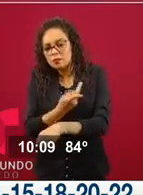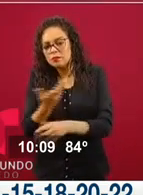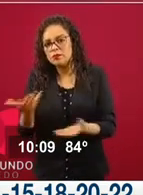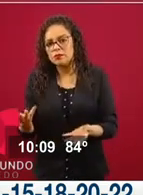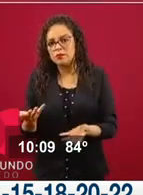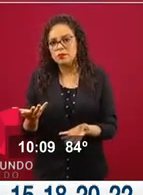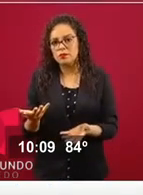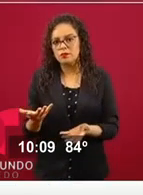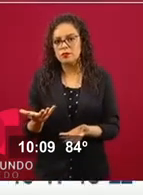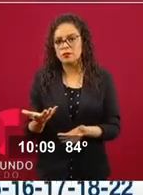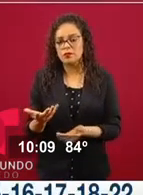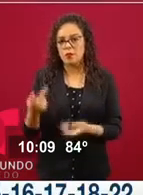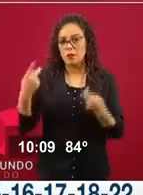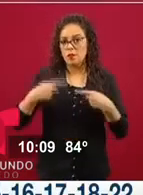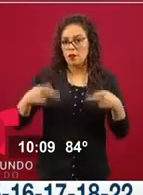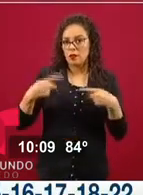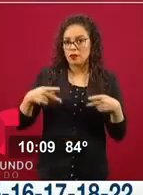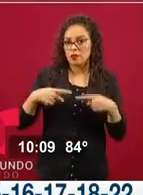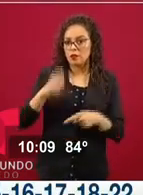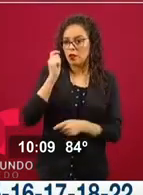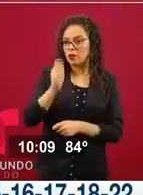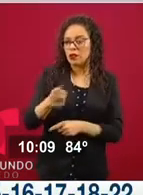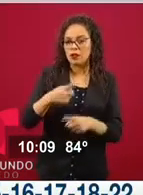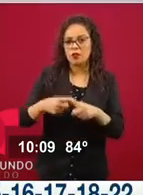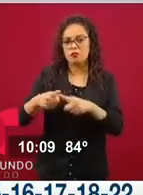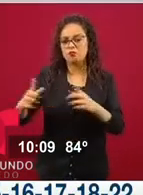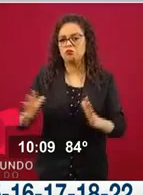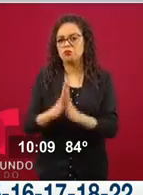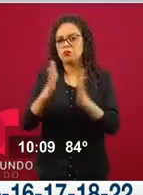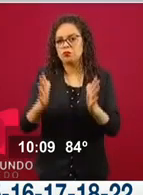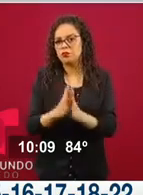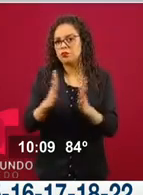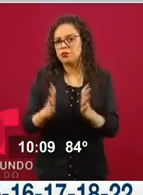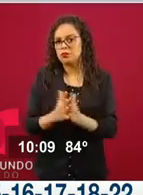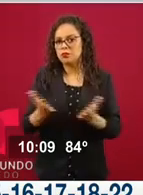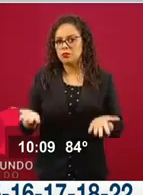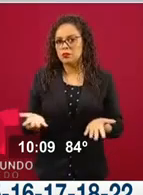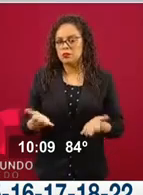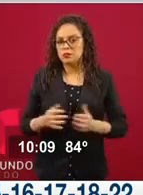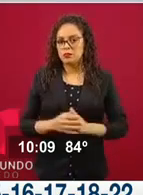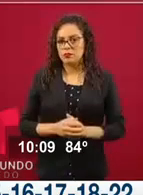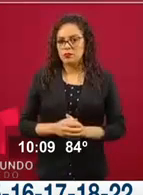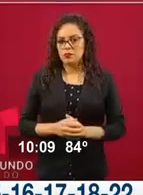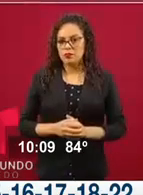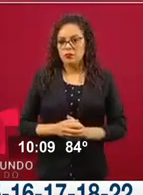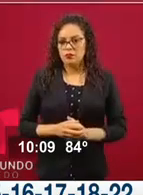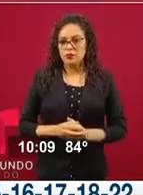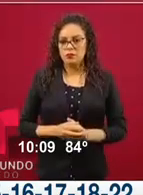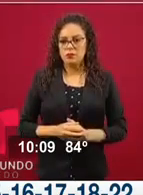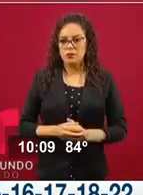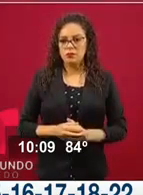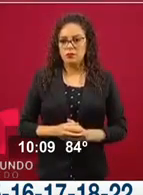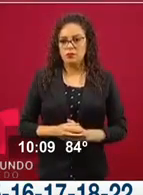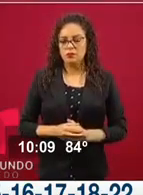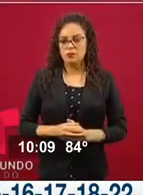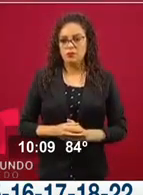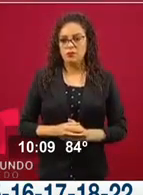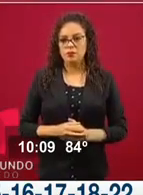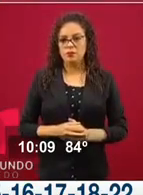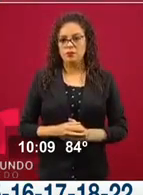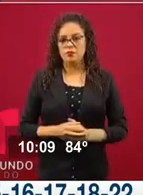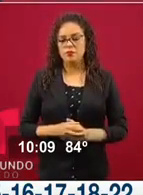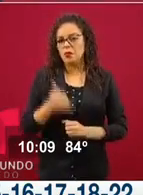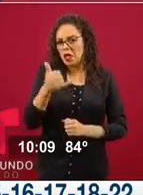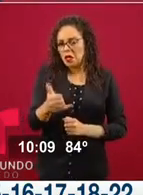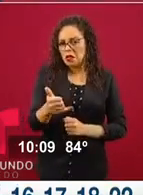va a dirigir su queja, que se la mande al ahora expresidente Barack Obama. El presidente López Obrador dijo estar ante un caso muy delicado